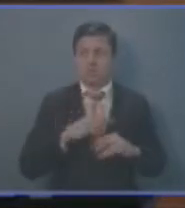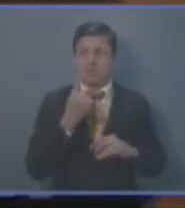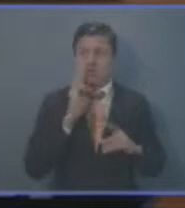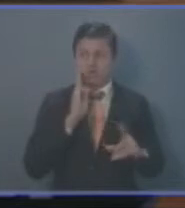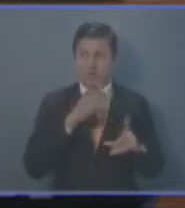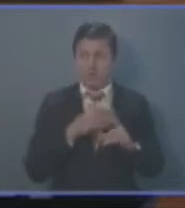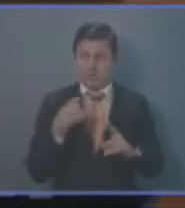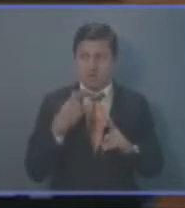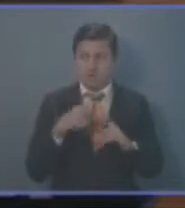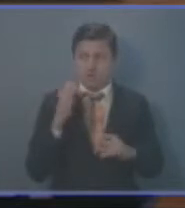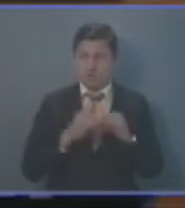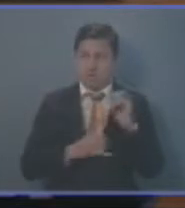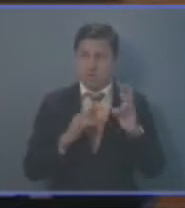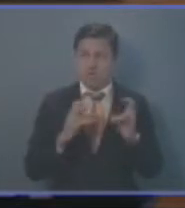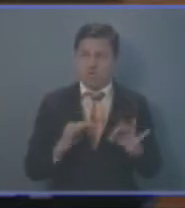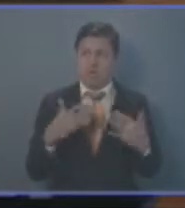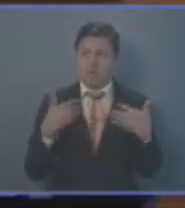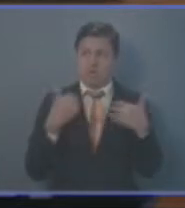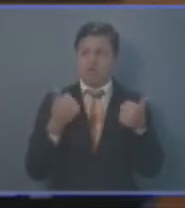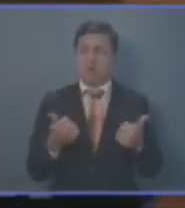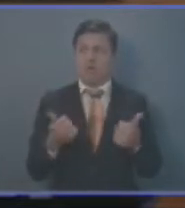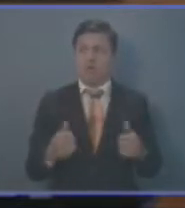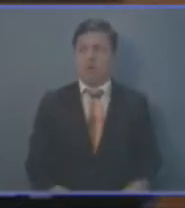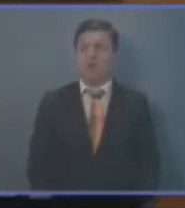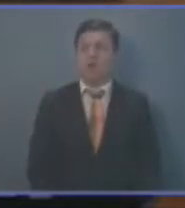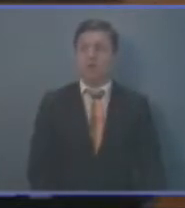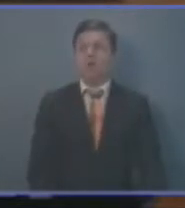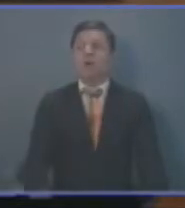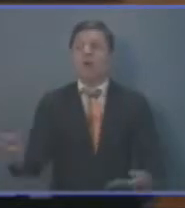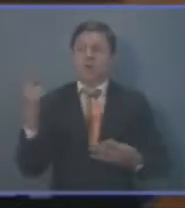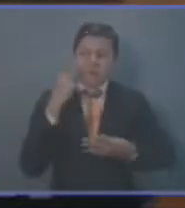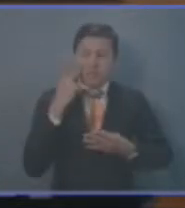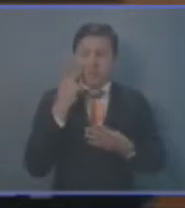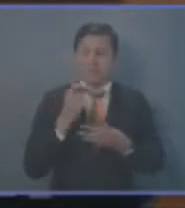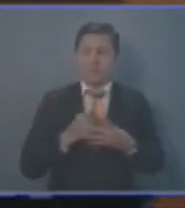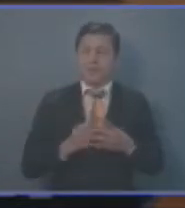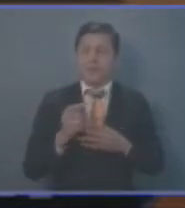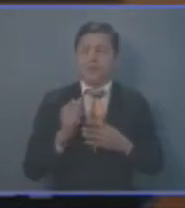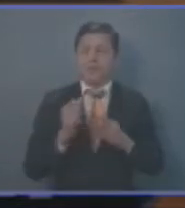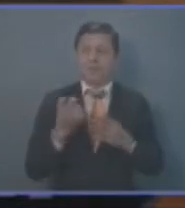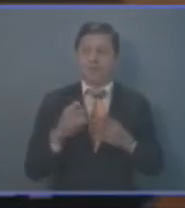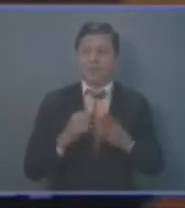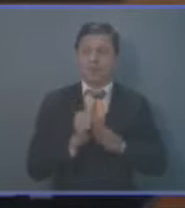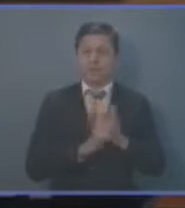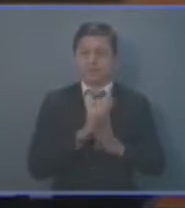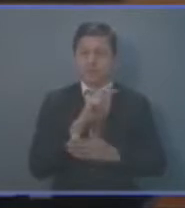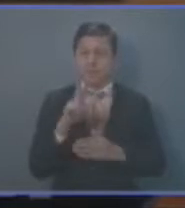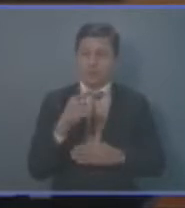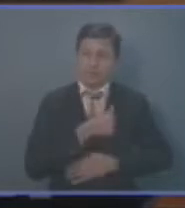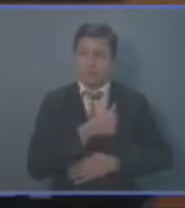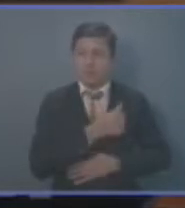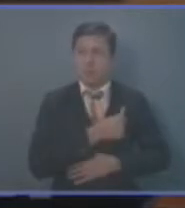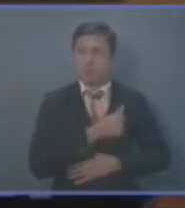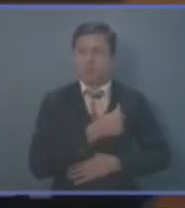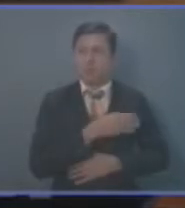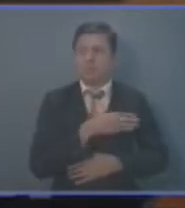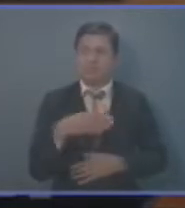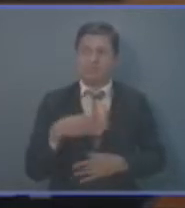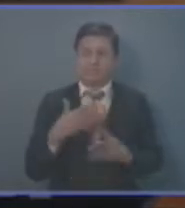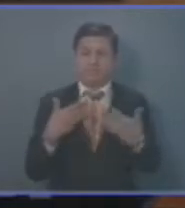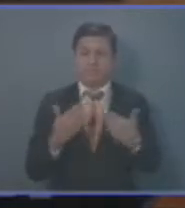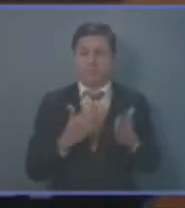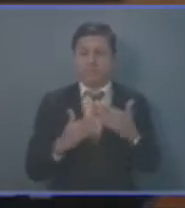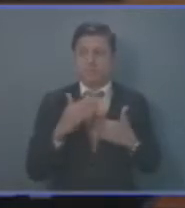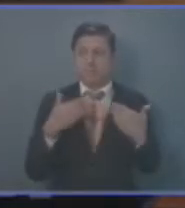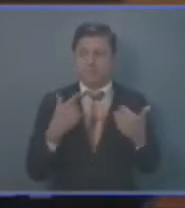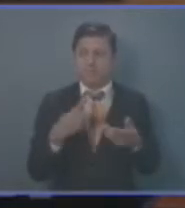impacto final en la salud. Supervisión y evaluación, artículo 30, corresponde al Consejo Superior de Salud Pública